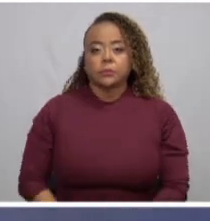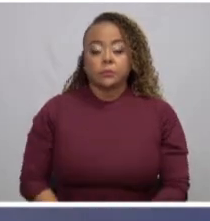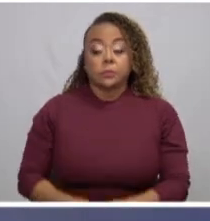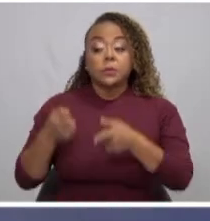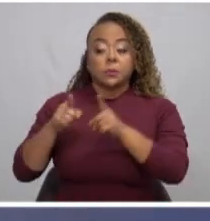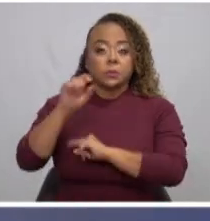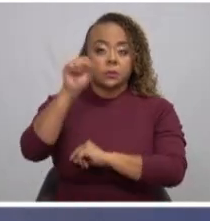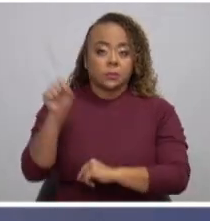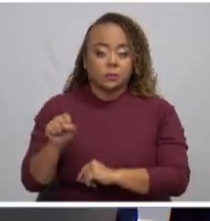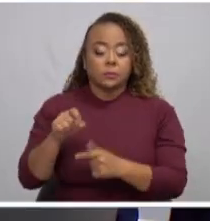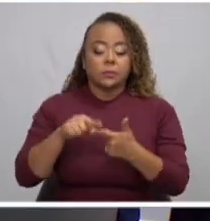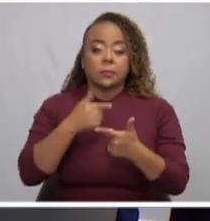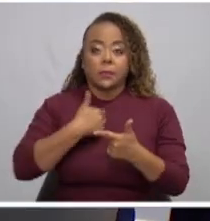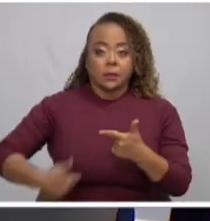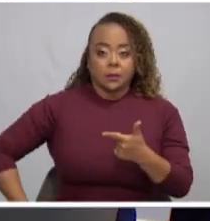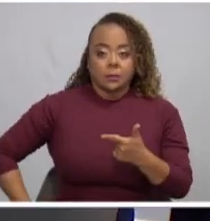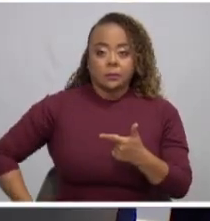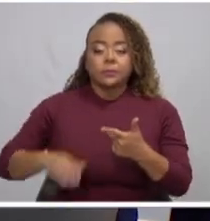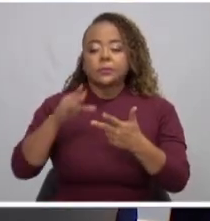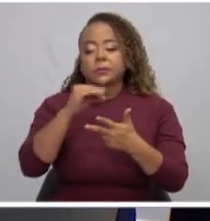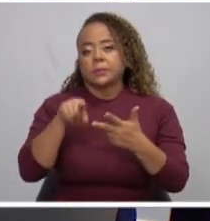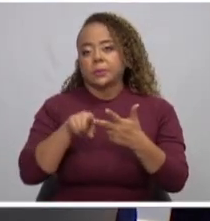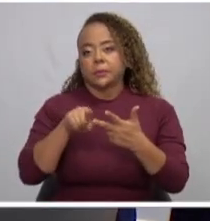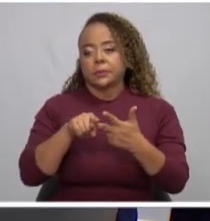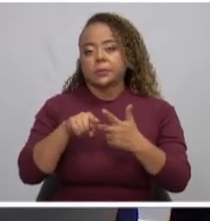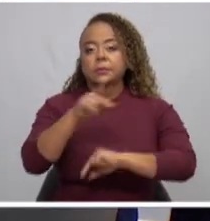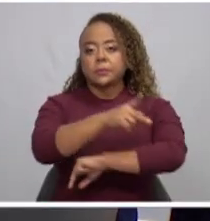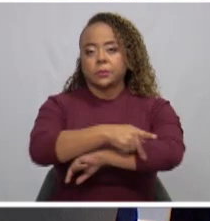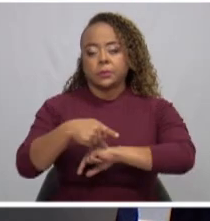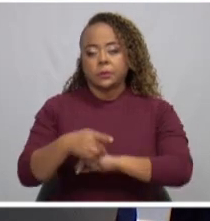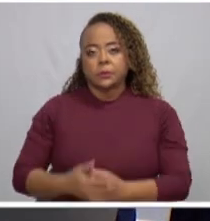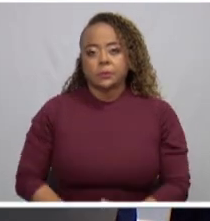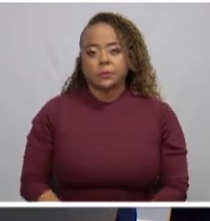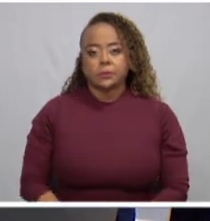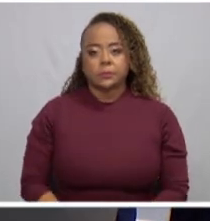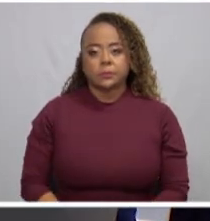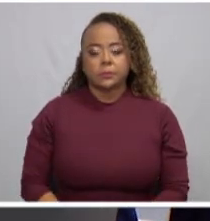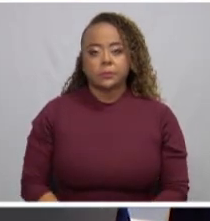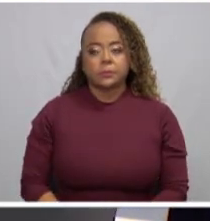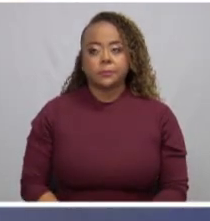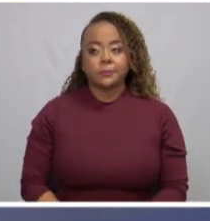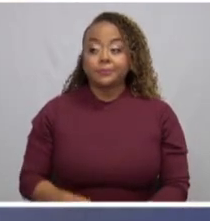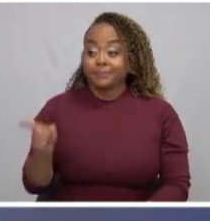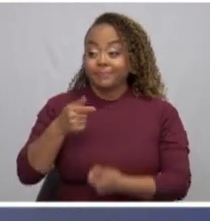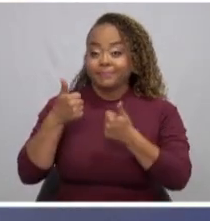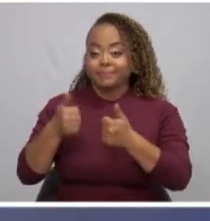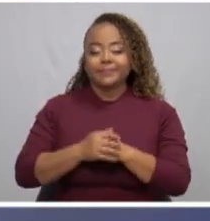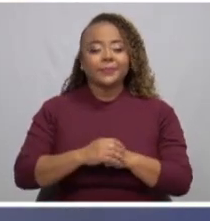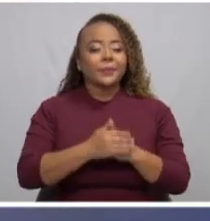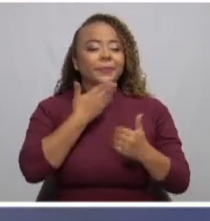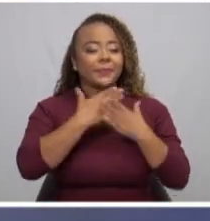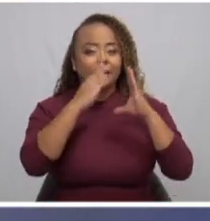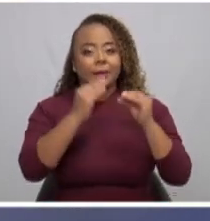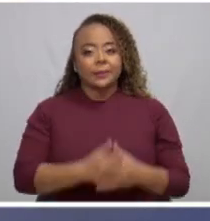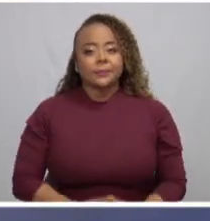saprisa a herediano y también al equipo del puntaarenas Fútbol Club Cómo están Todo bien todo bien Buenas